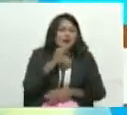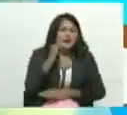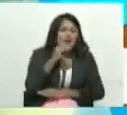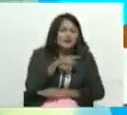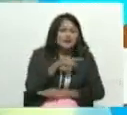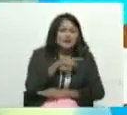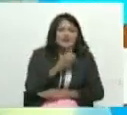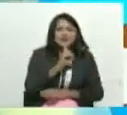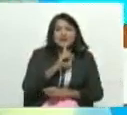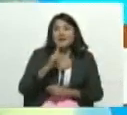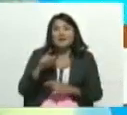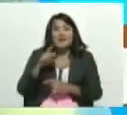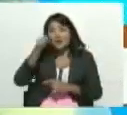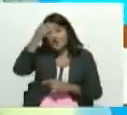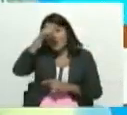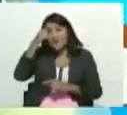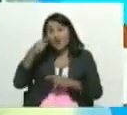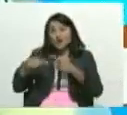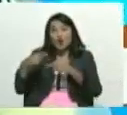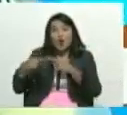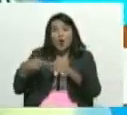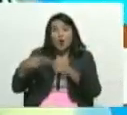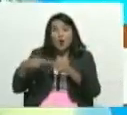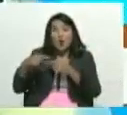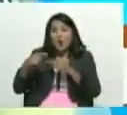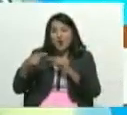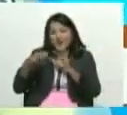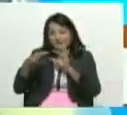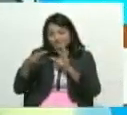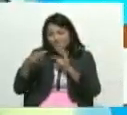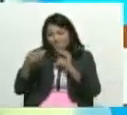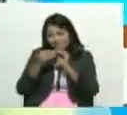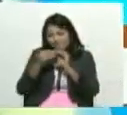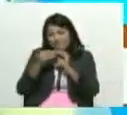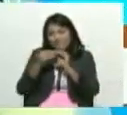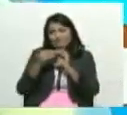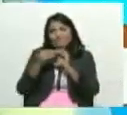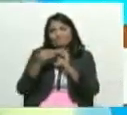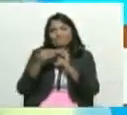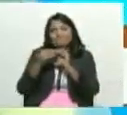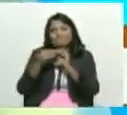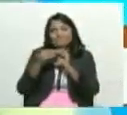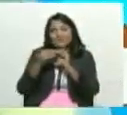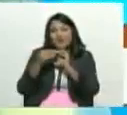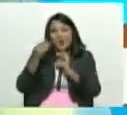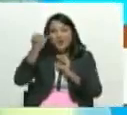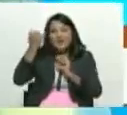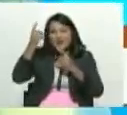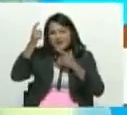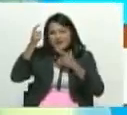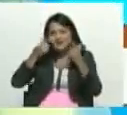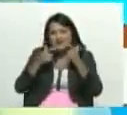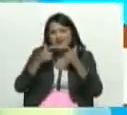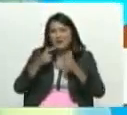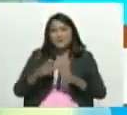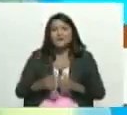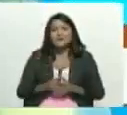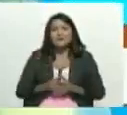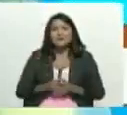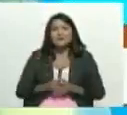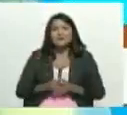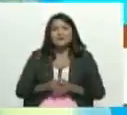íbamos cada domingo a renovar nuestra fe a encontrarnos entre camarada y a renovar nuestra creencia